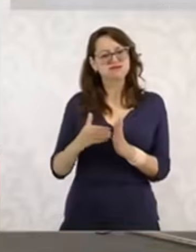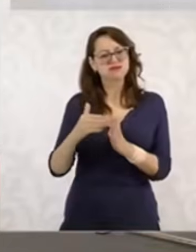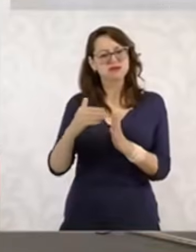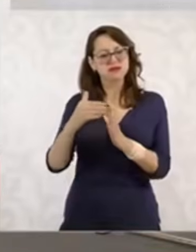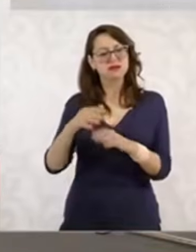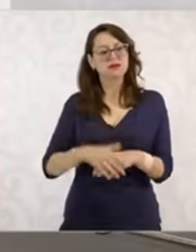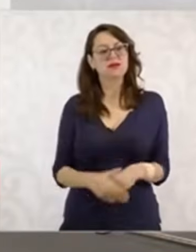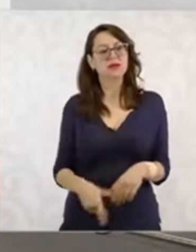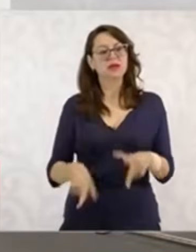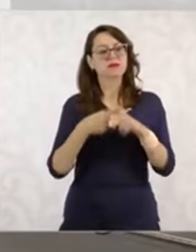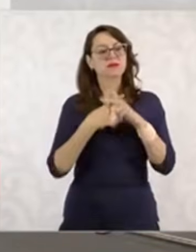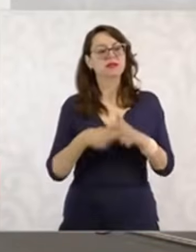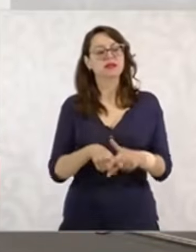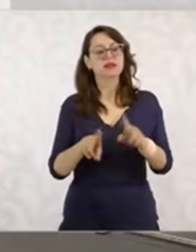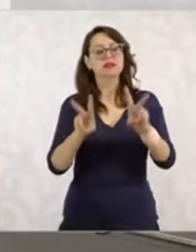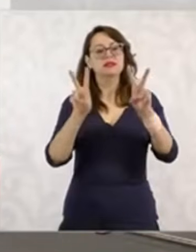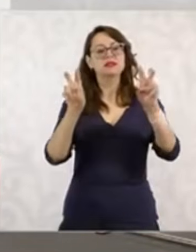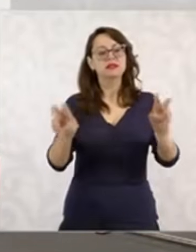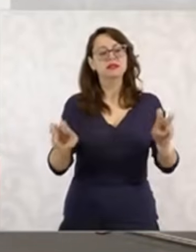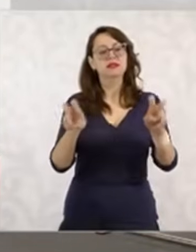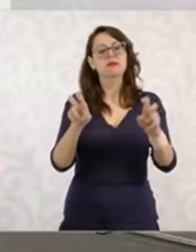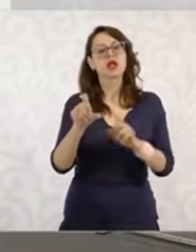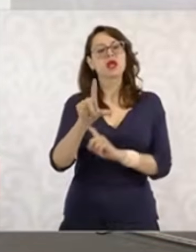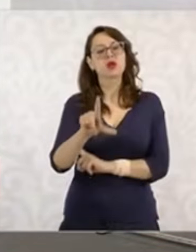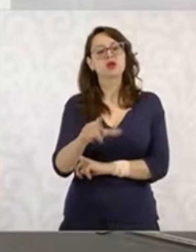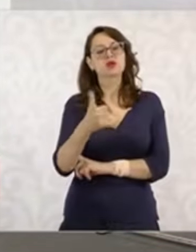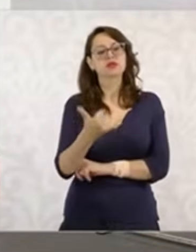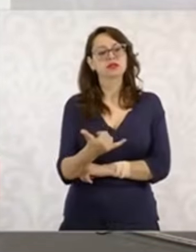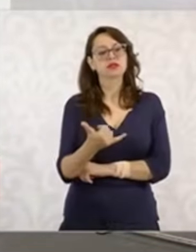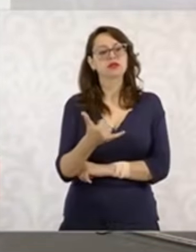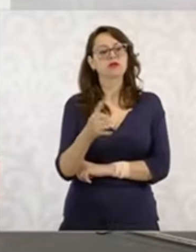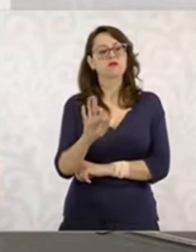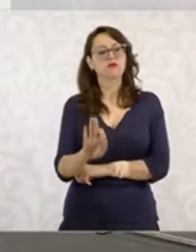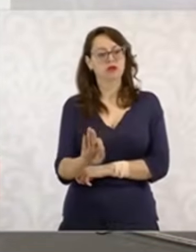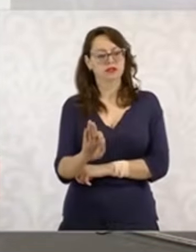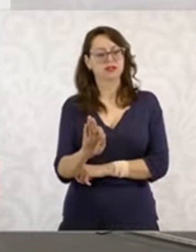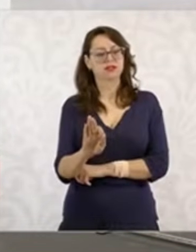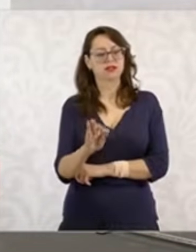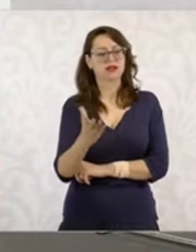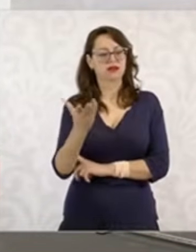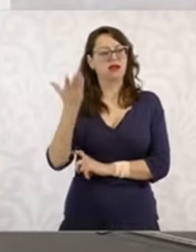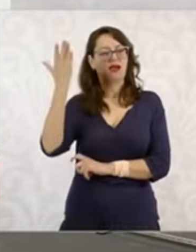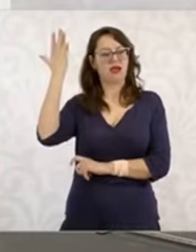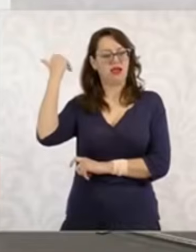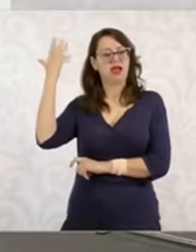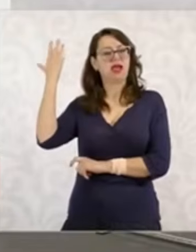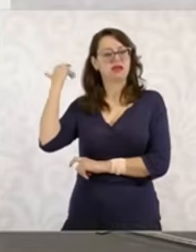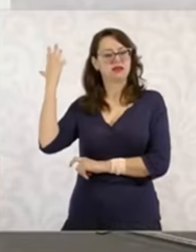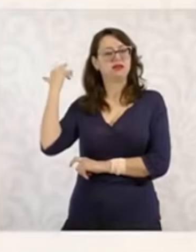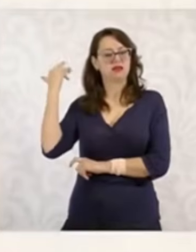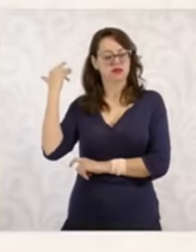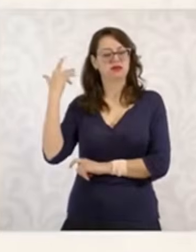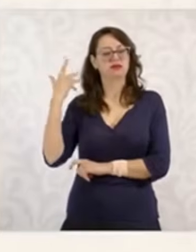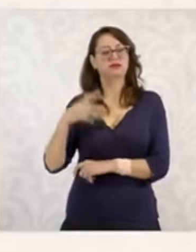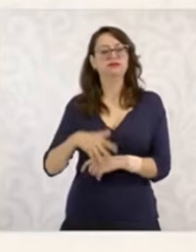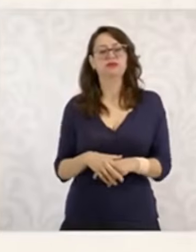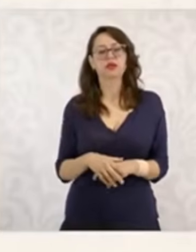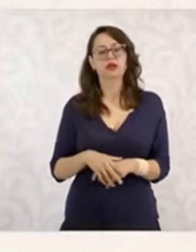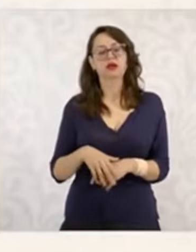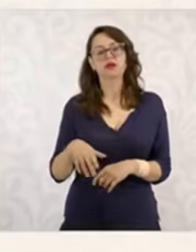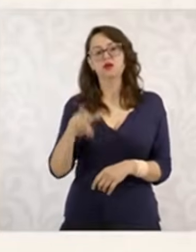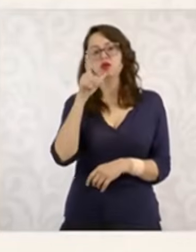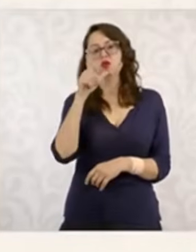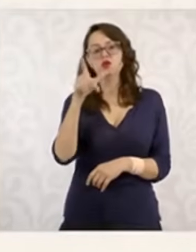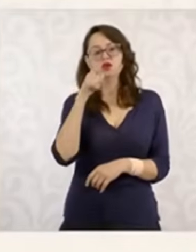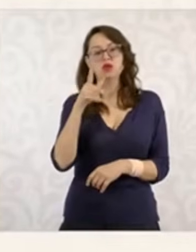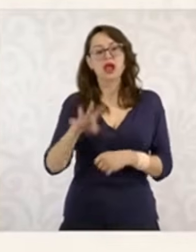Centro, que esta lámina ustedes ya la conocían. Sabemos que hay 14,000, poco más de 14,000